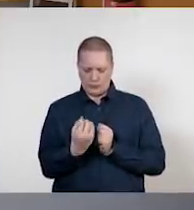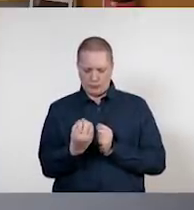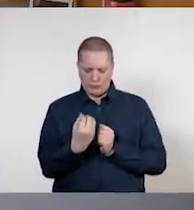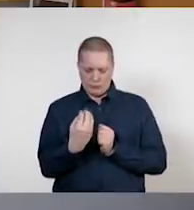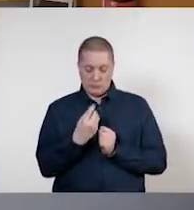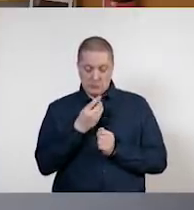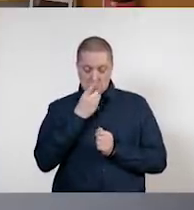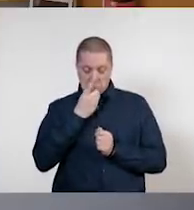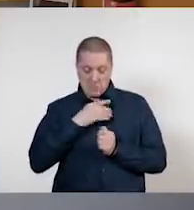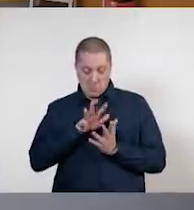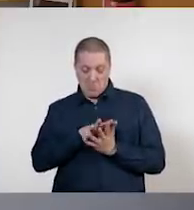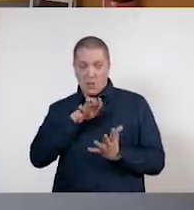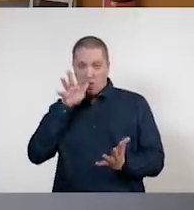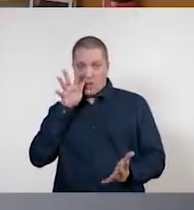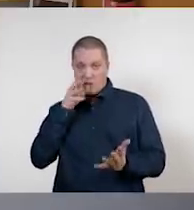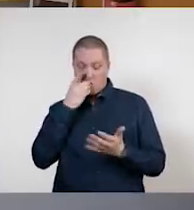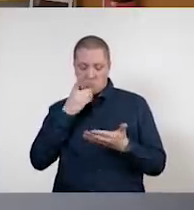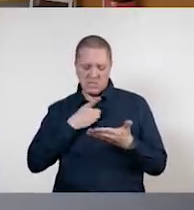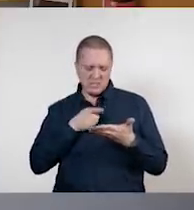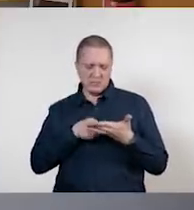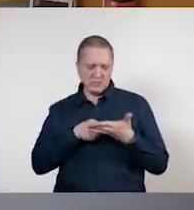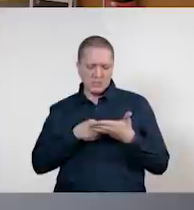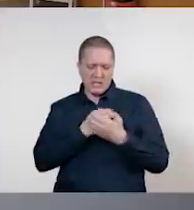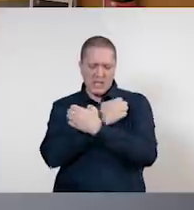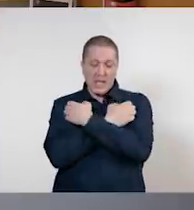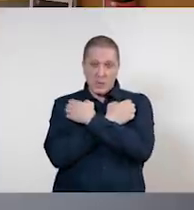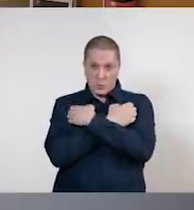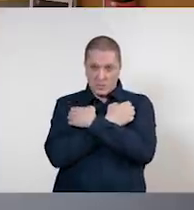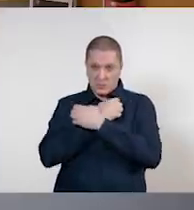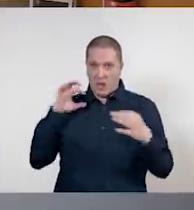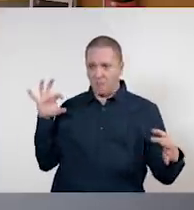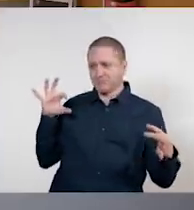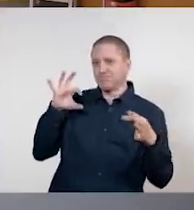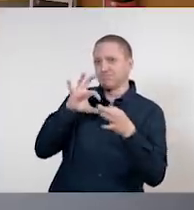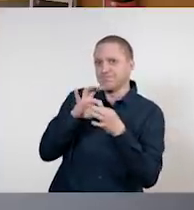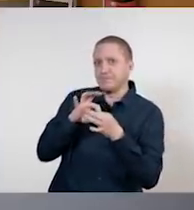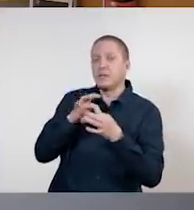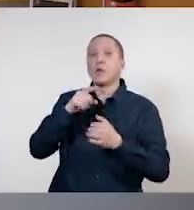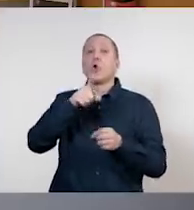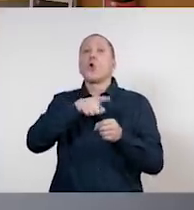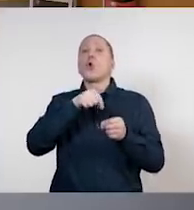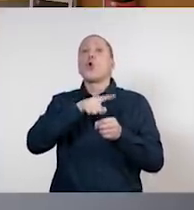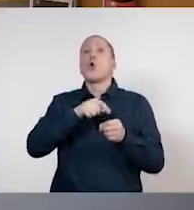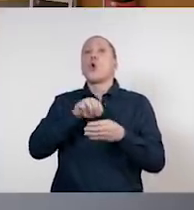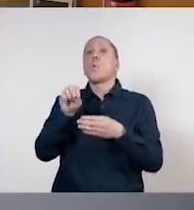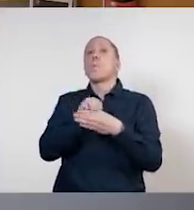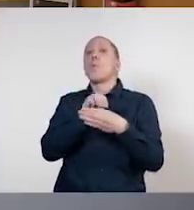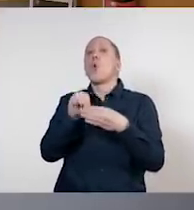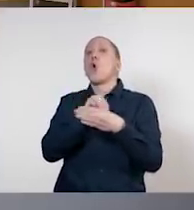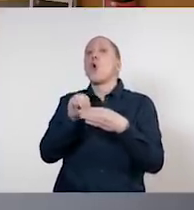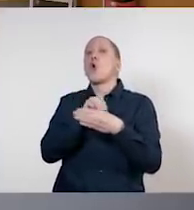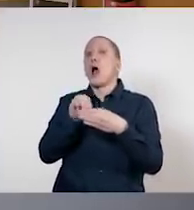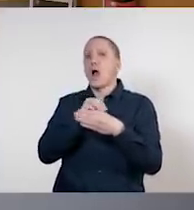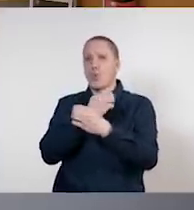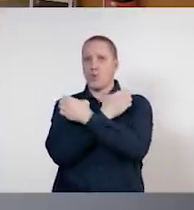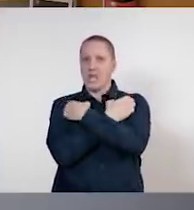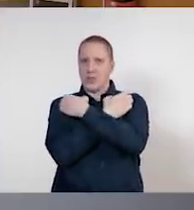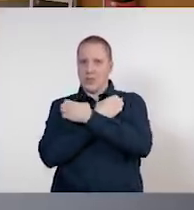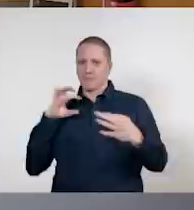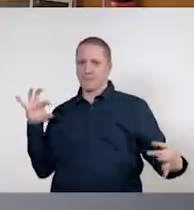Me están diciendo la mayoría que le pongamos el color morado al paraguas. Morado será el derecho a la